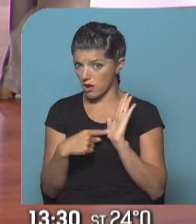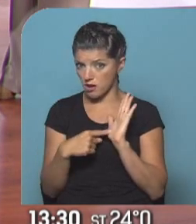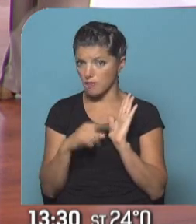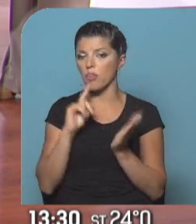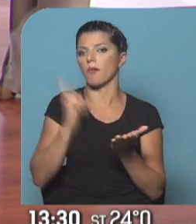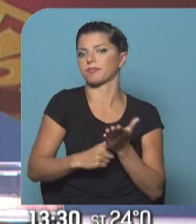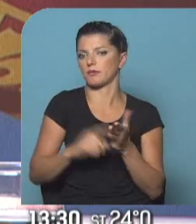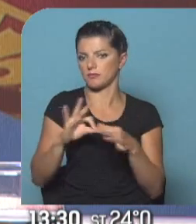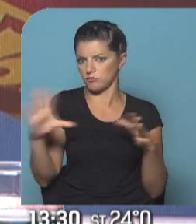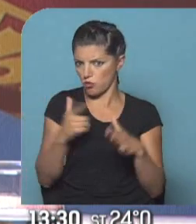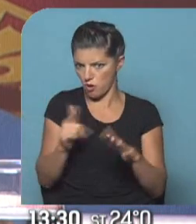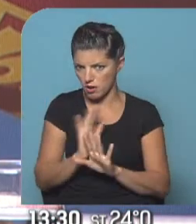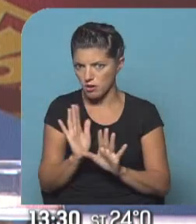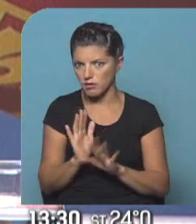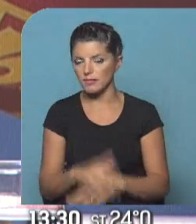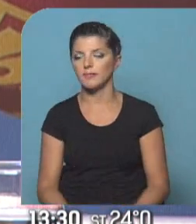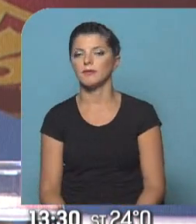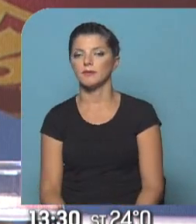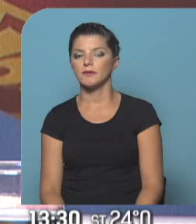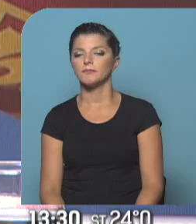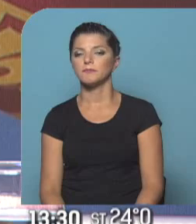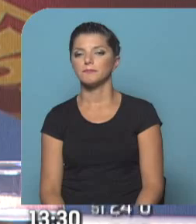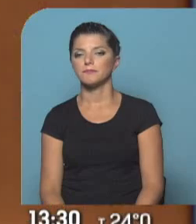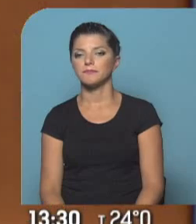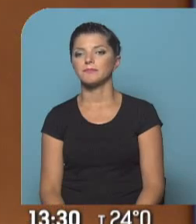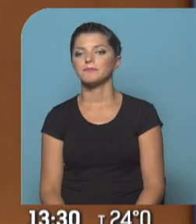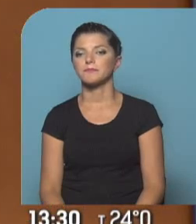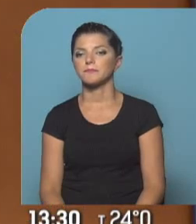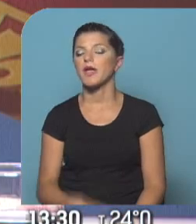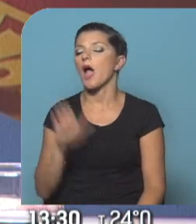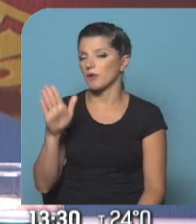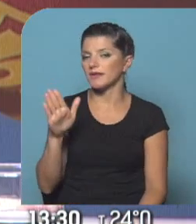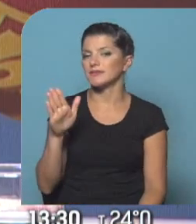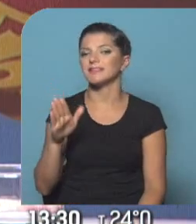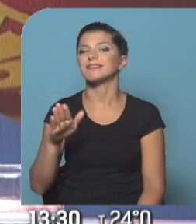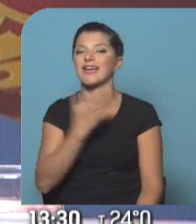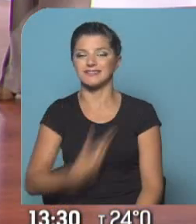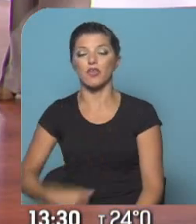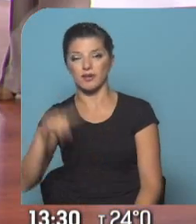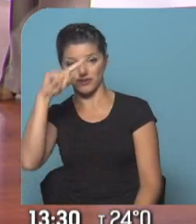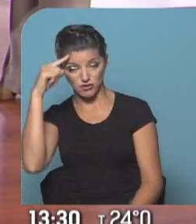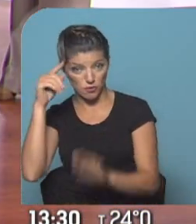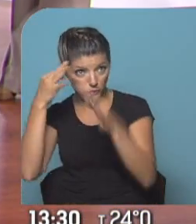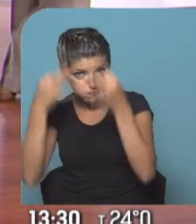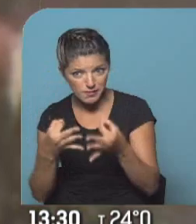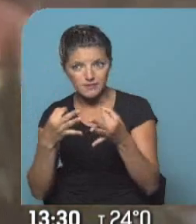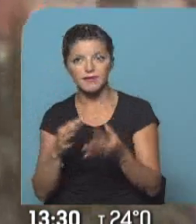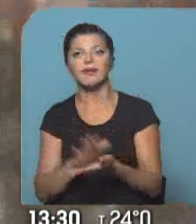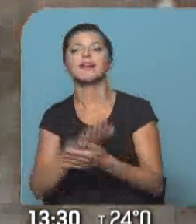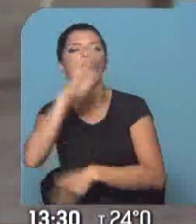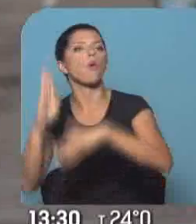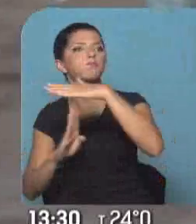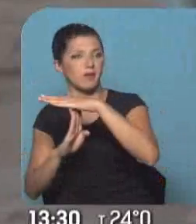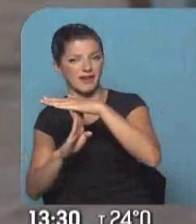pueblos. La cuestión es cuando está formalizada y legalizada un Estado-nación. Claro, el supraorganismo dice que sí,